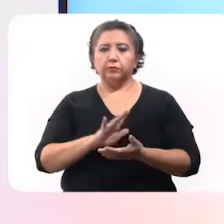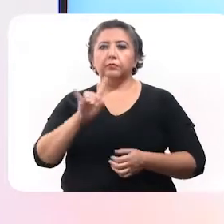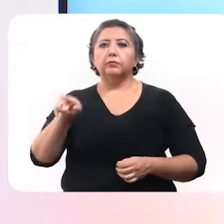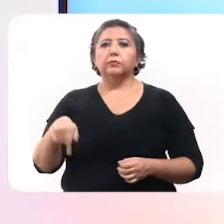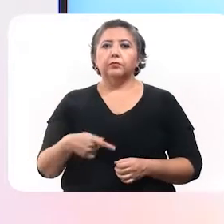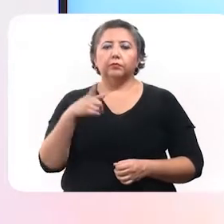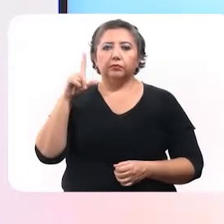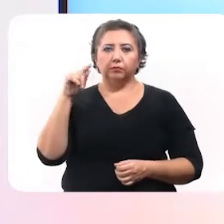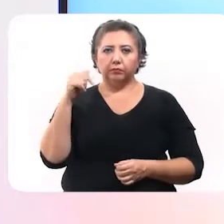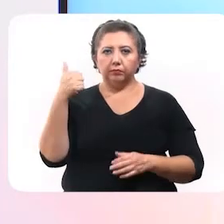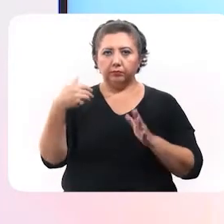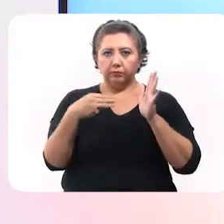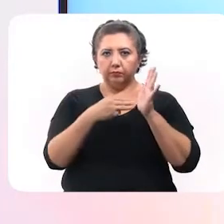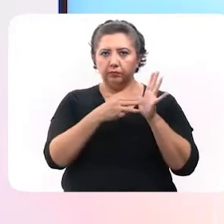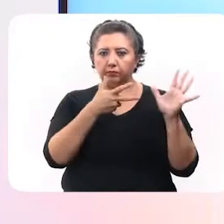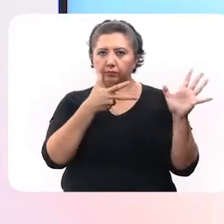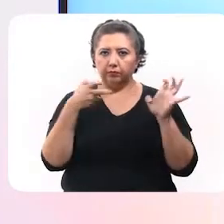son